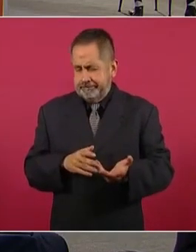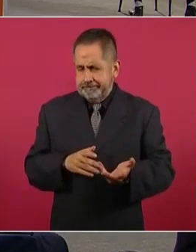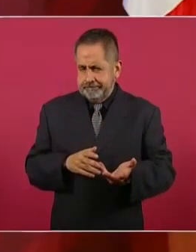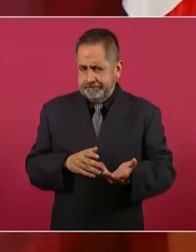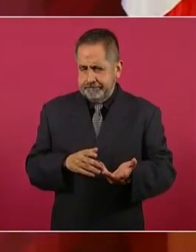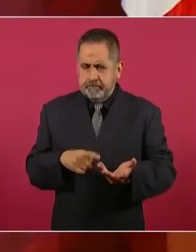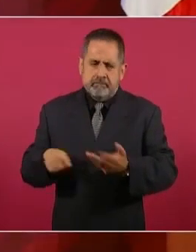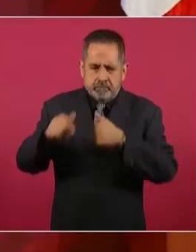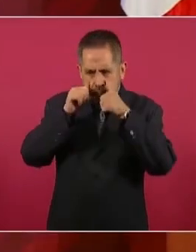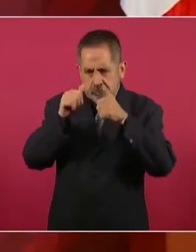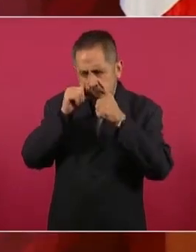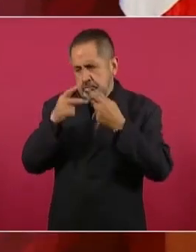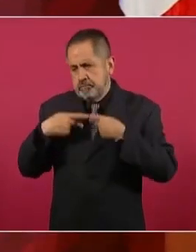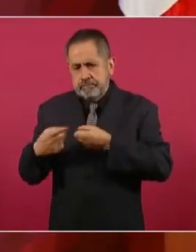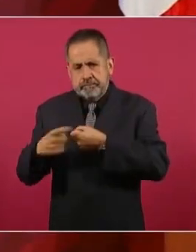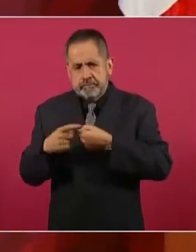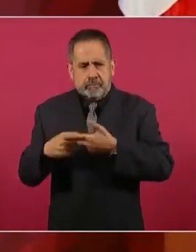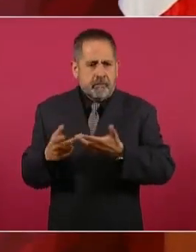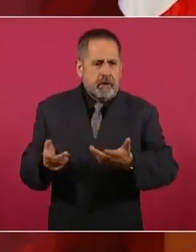derechohabientes.